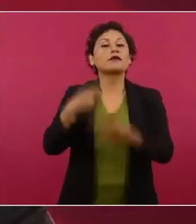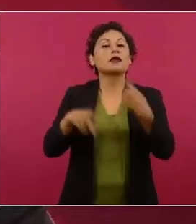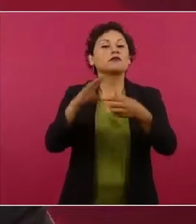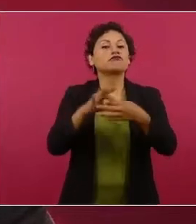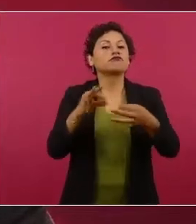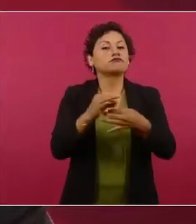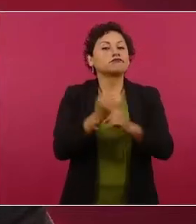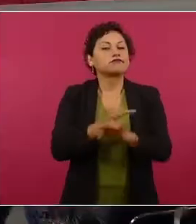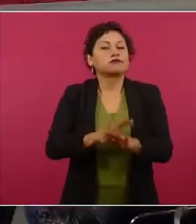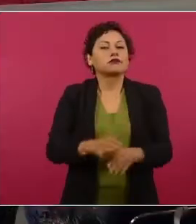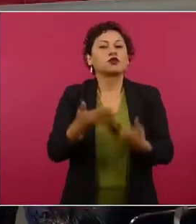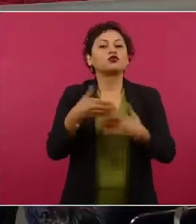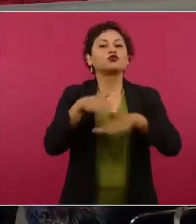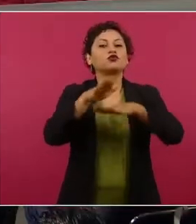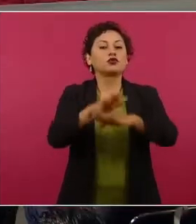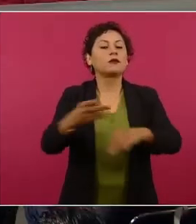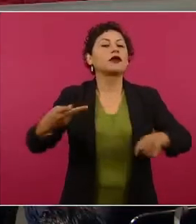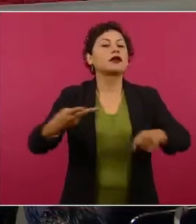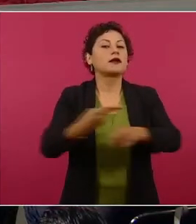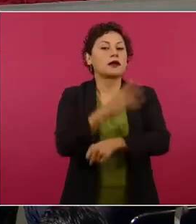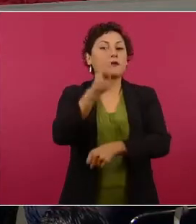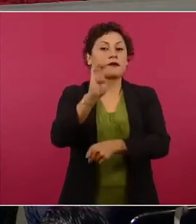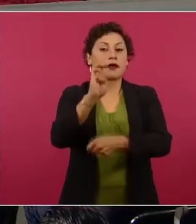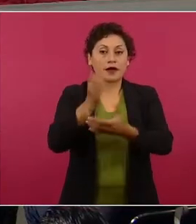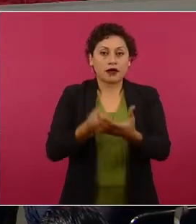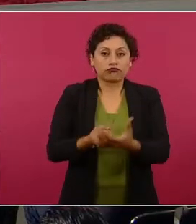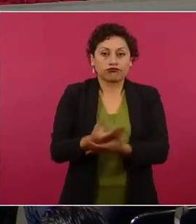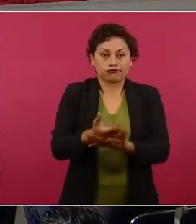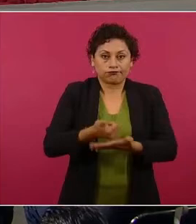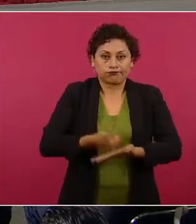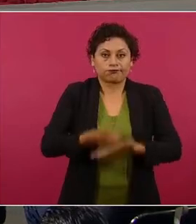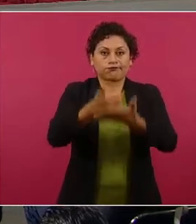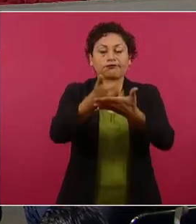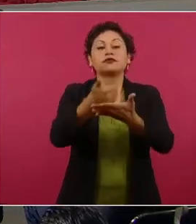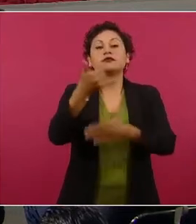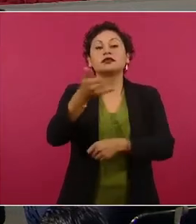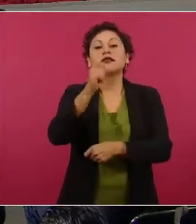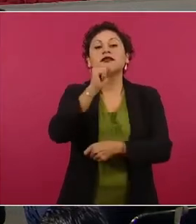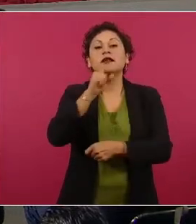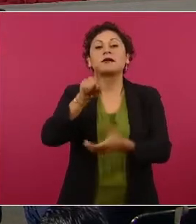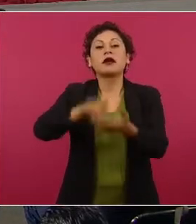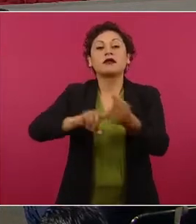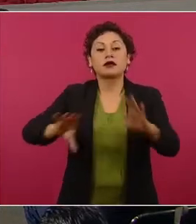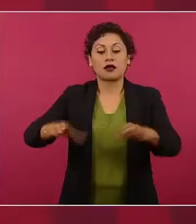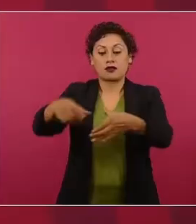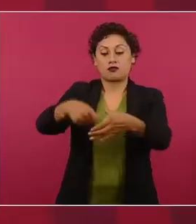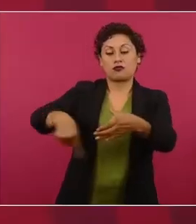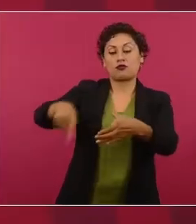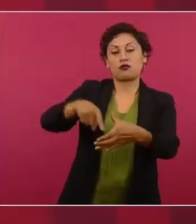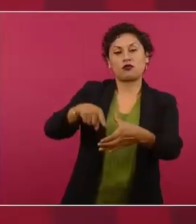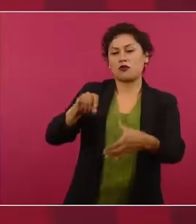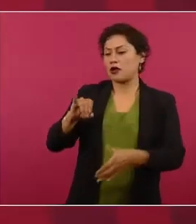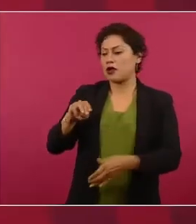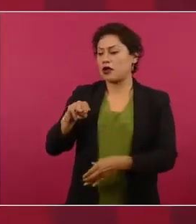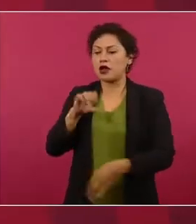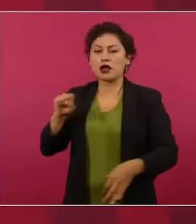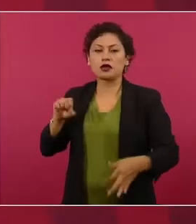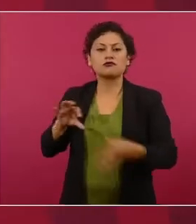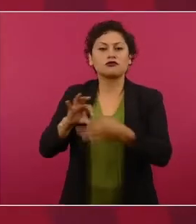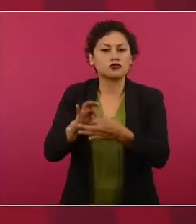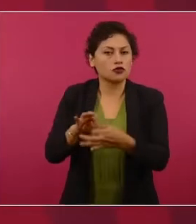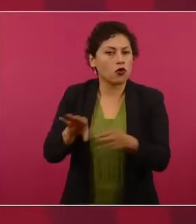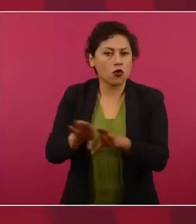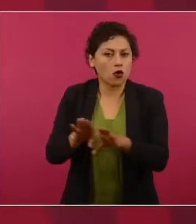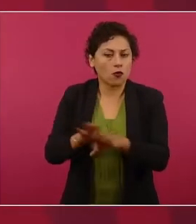realiza en partería, en medicina tradicional y en acción comunitaria en el IMSS Bienestar y